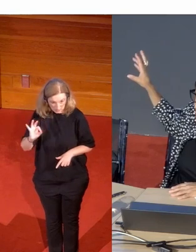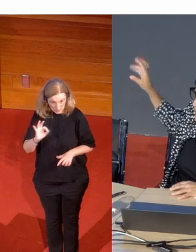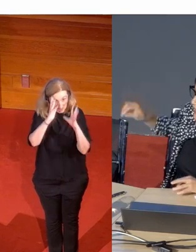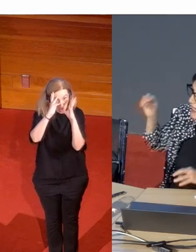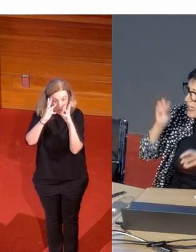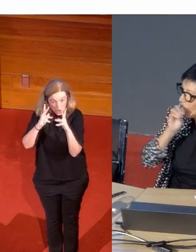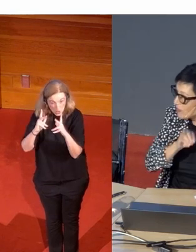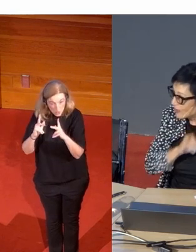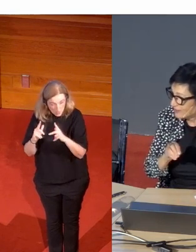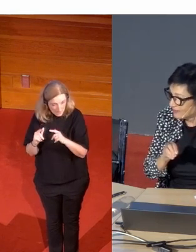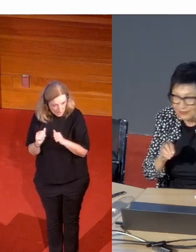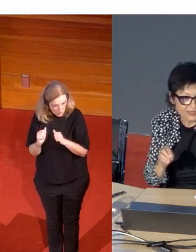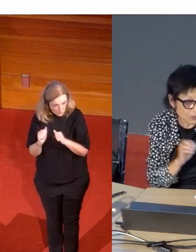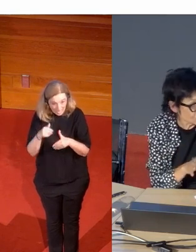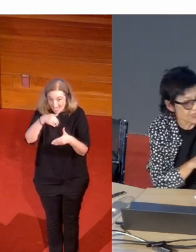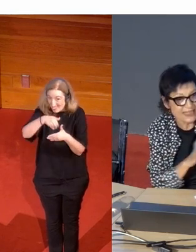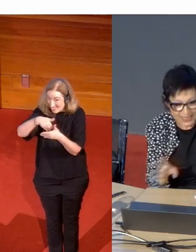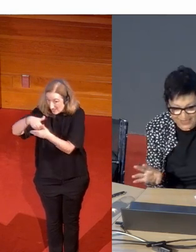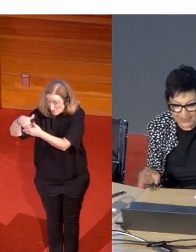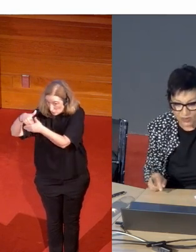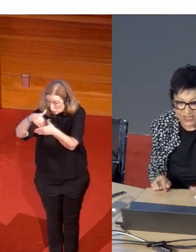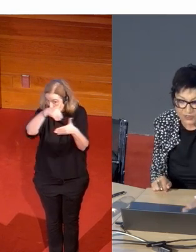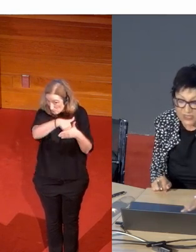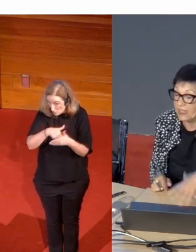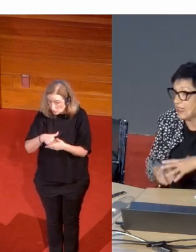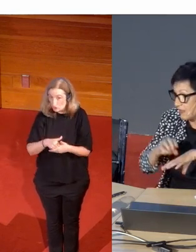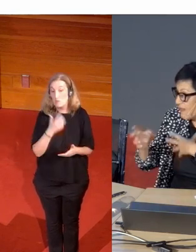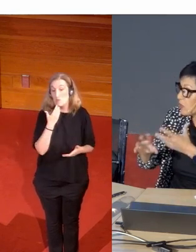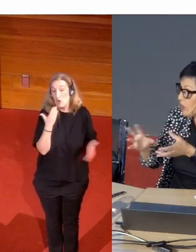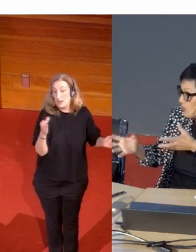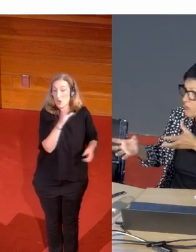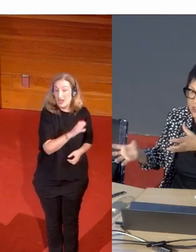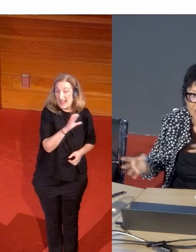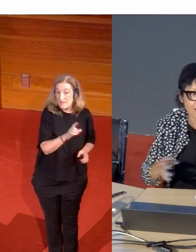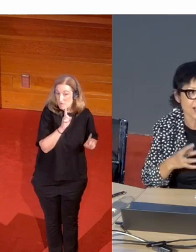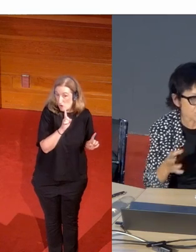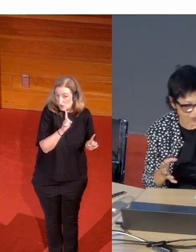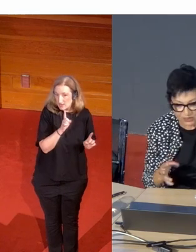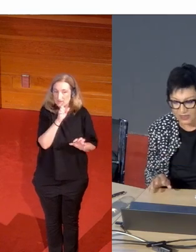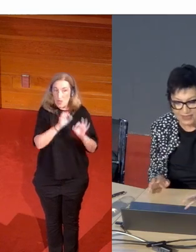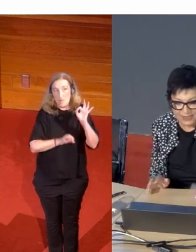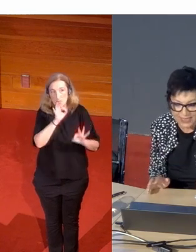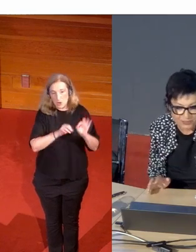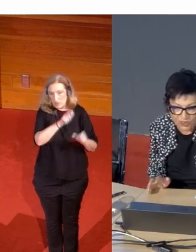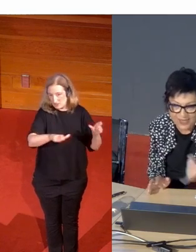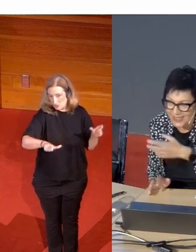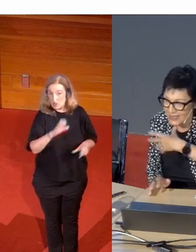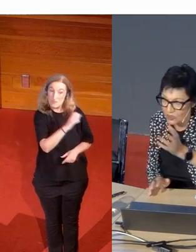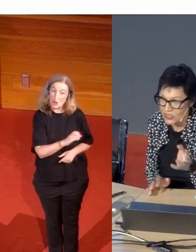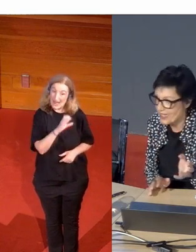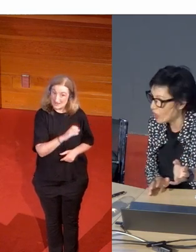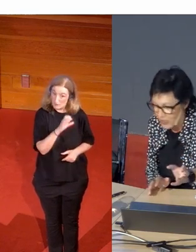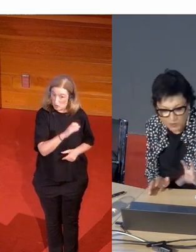números es el número de votos que tiene cada estado California y es más o menos proporcional a la población California